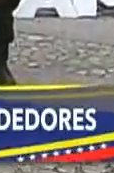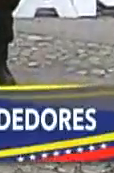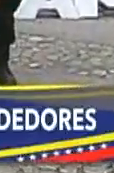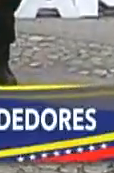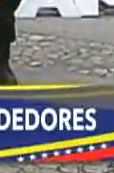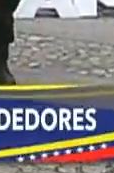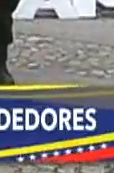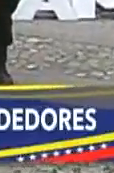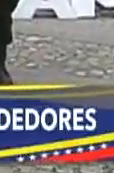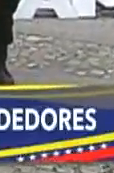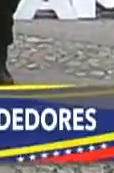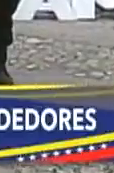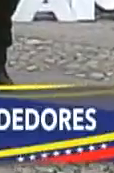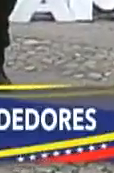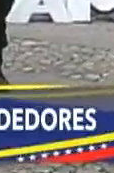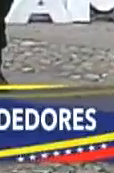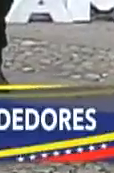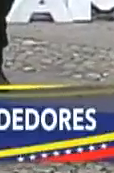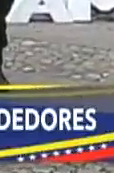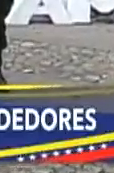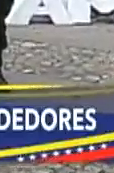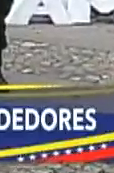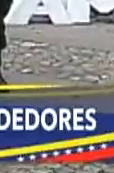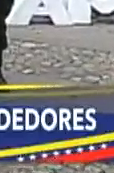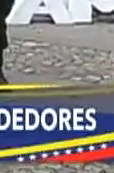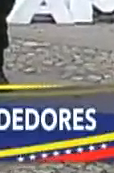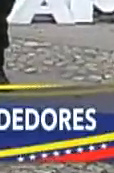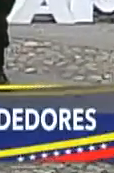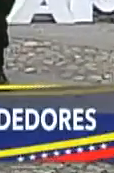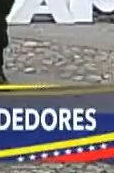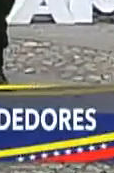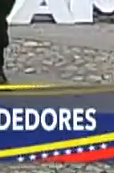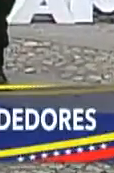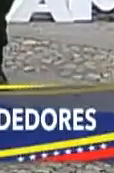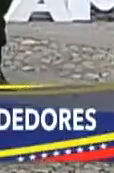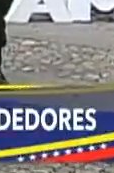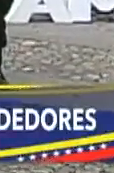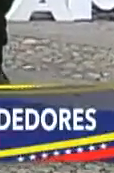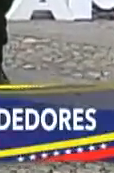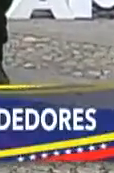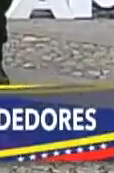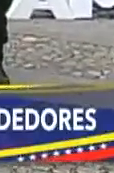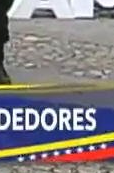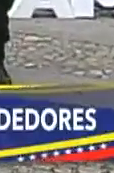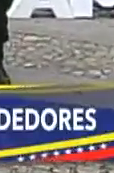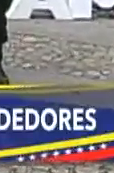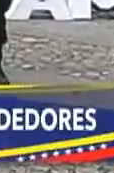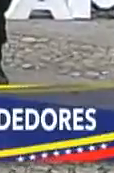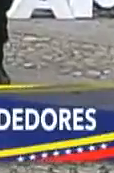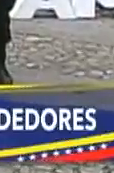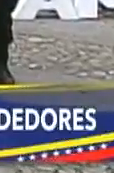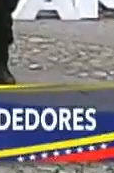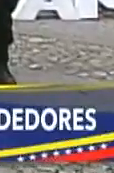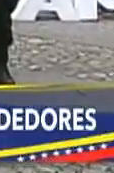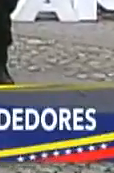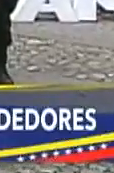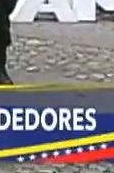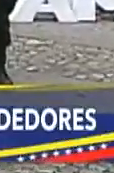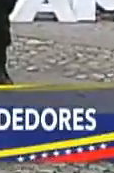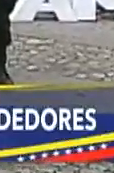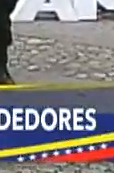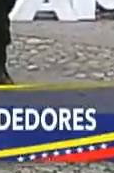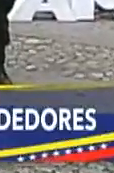hermosísimo de protección civil, la Fuerza Armada Nacional Bolivariana, los organismos de seguridad ciudadana, perfecto, todo en paz y en profunda alegría.